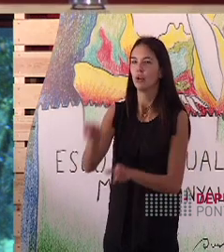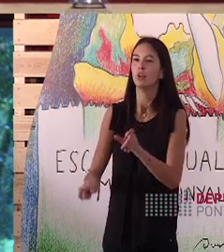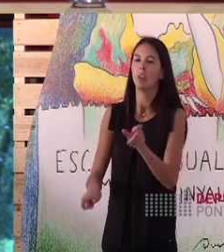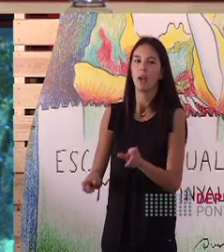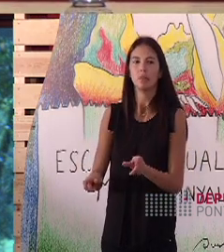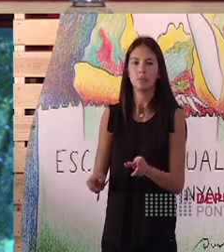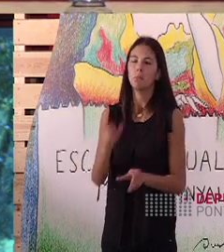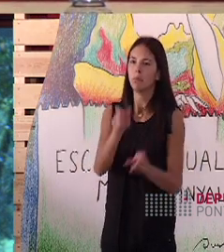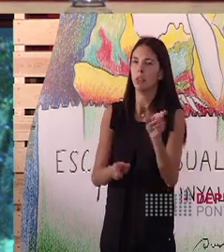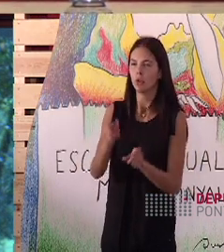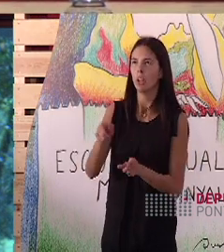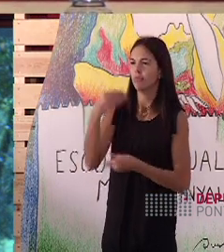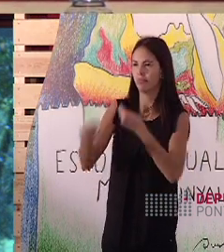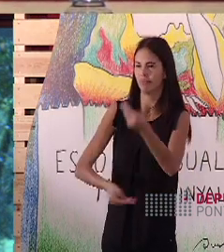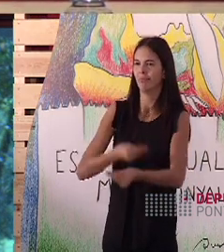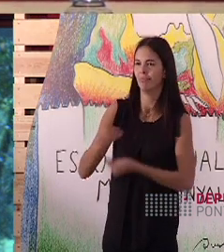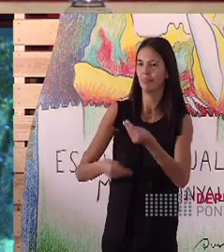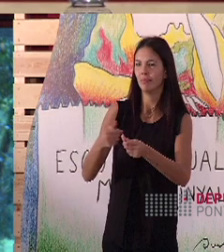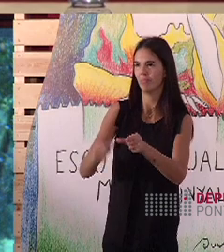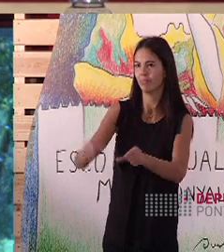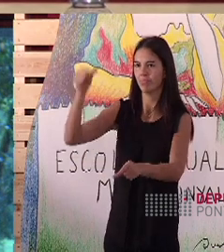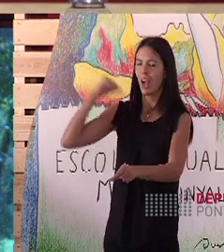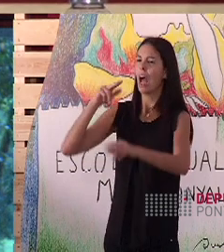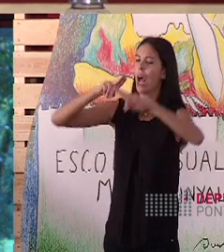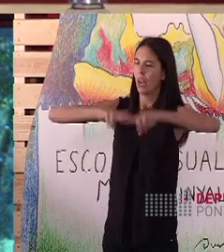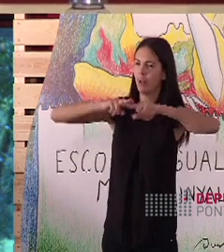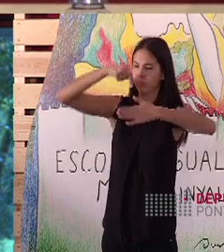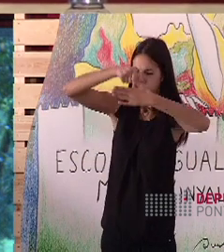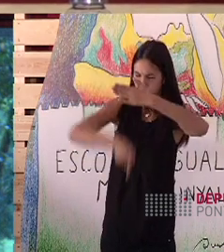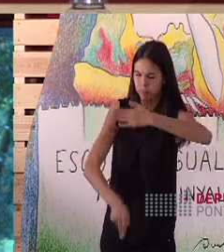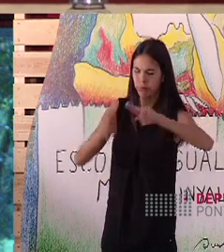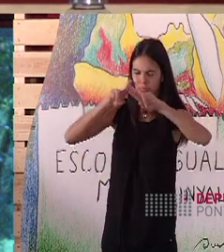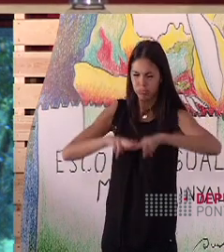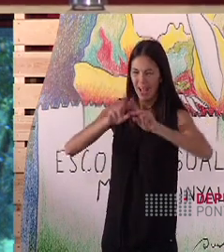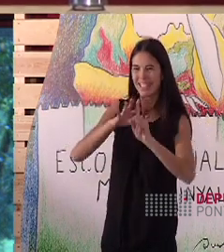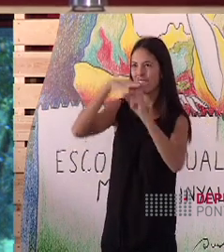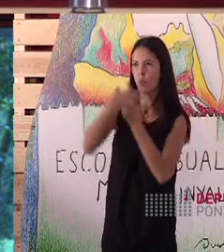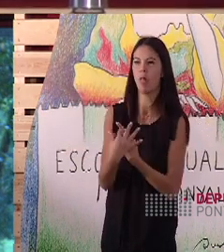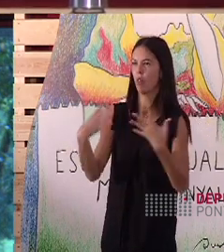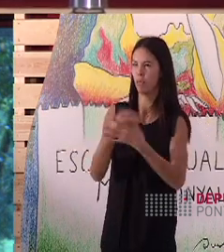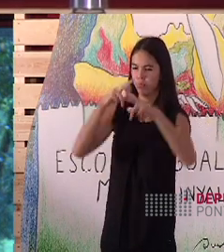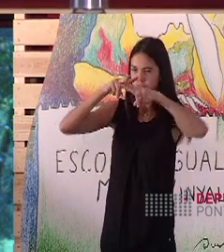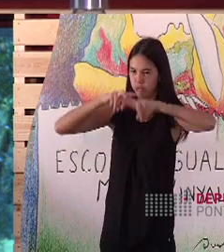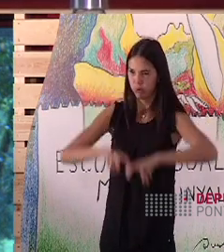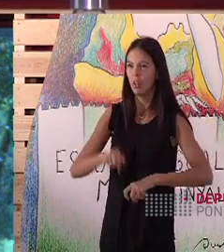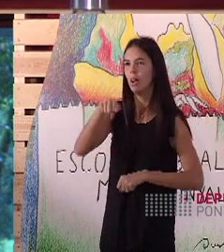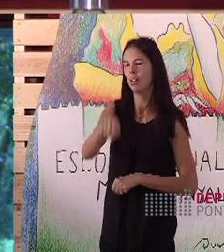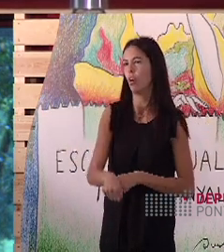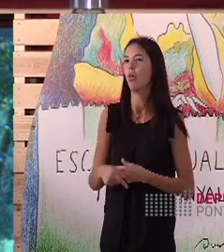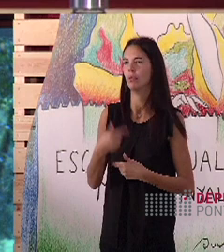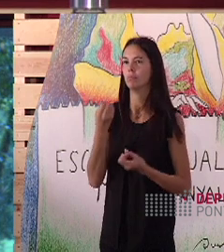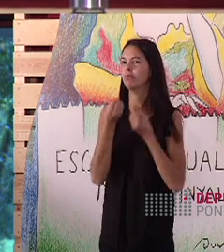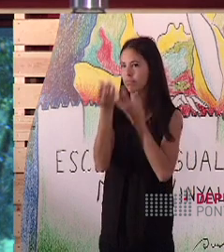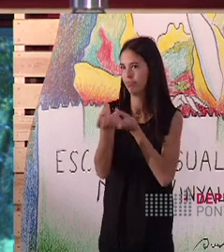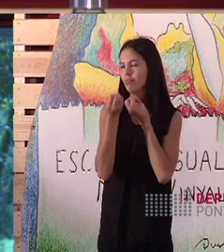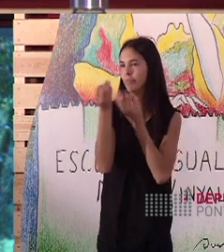que teñen feito un análise moi profundo sobre todas estas cuestións que hoxe imos